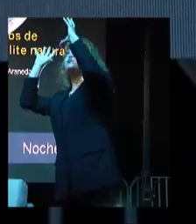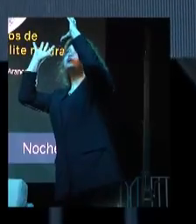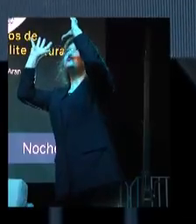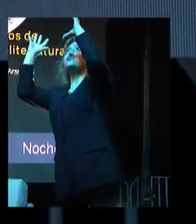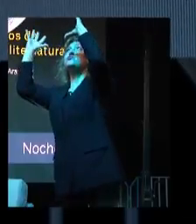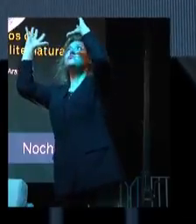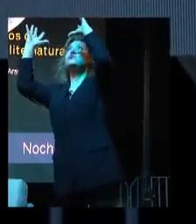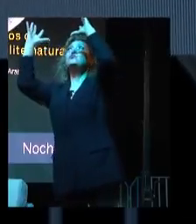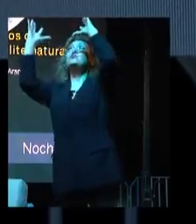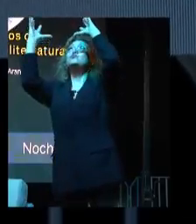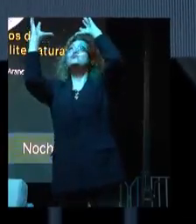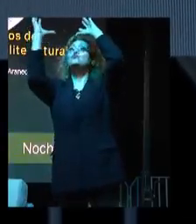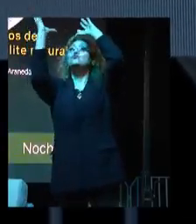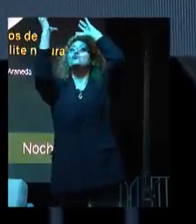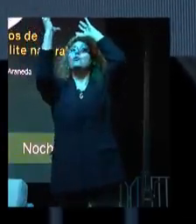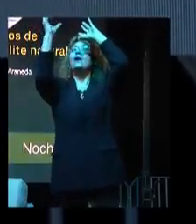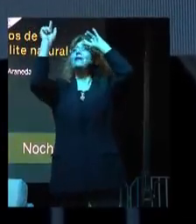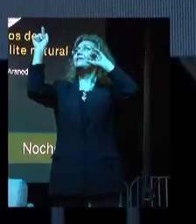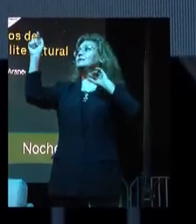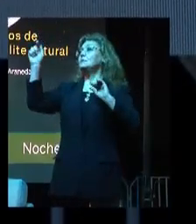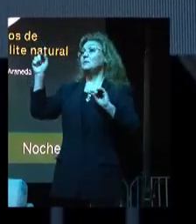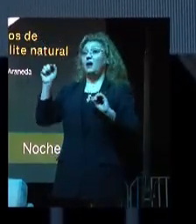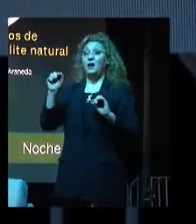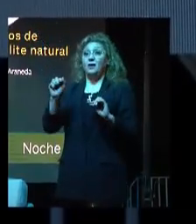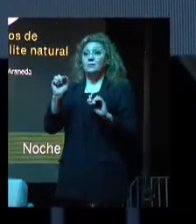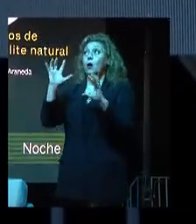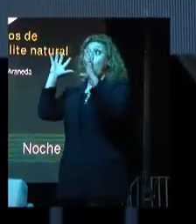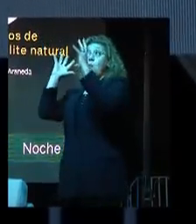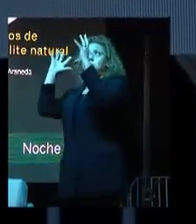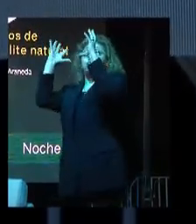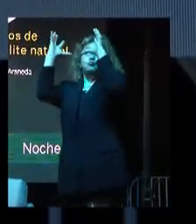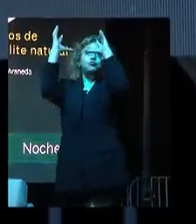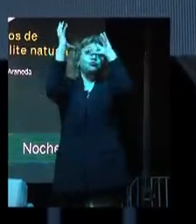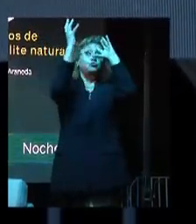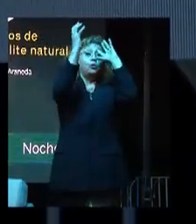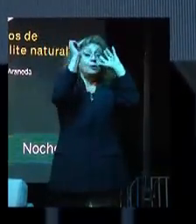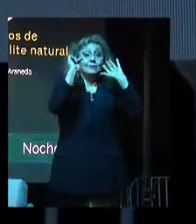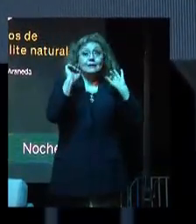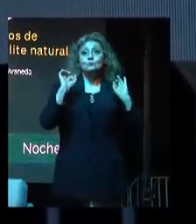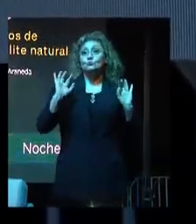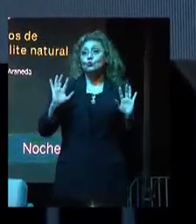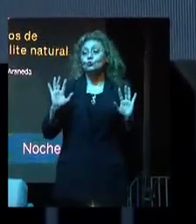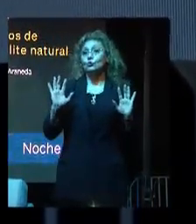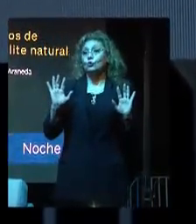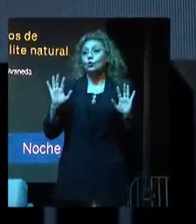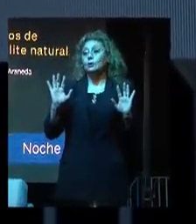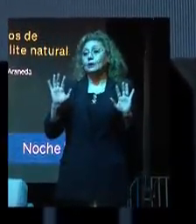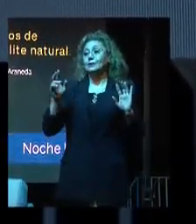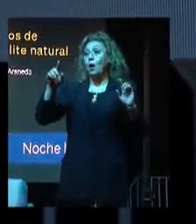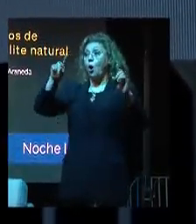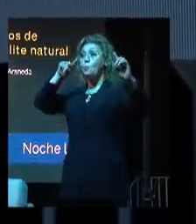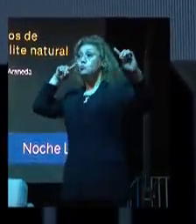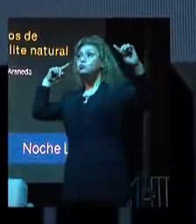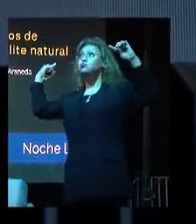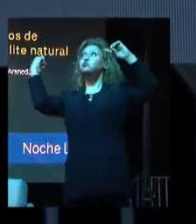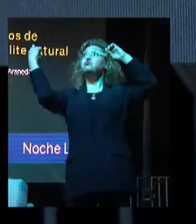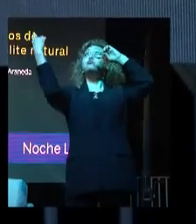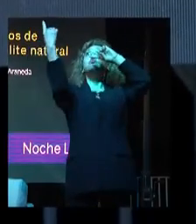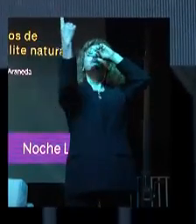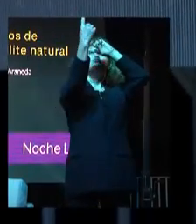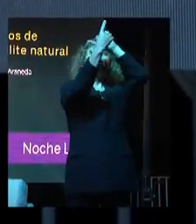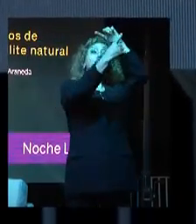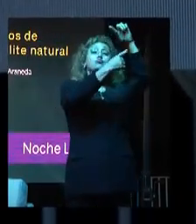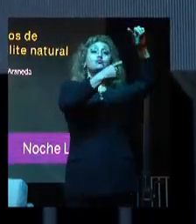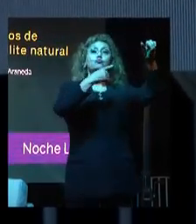cielo, pero aparte de que cambia la posición en el cielo y da una vuelta completa más o menos en un